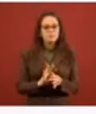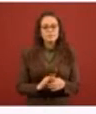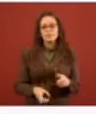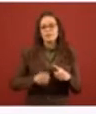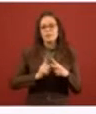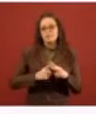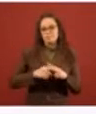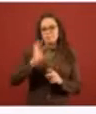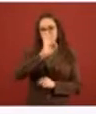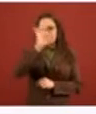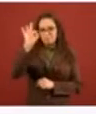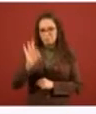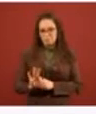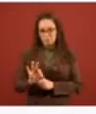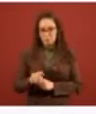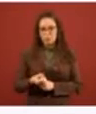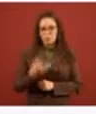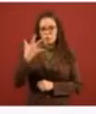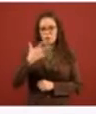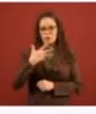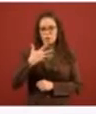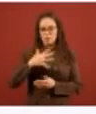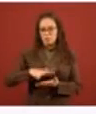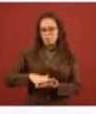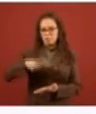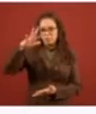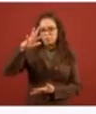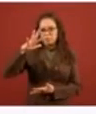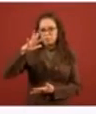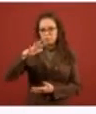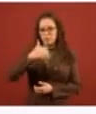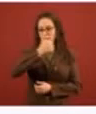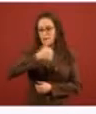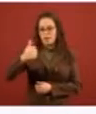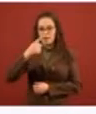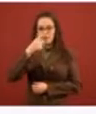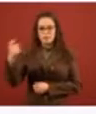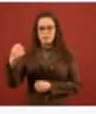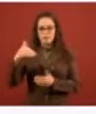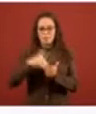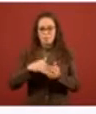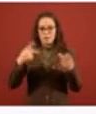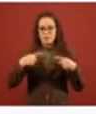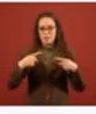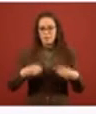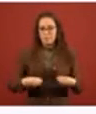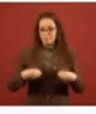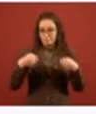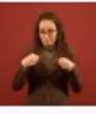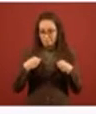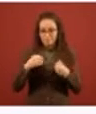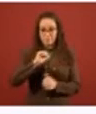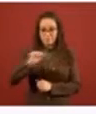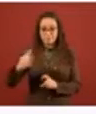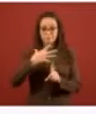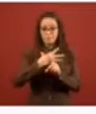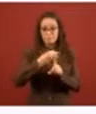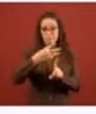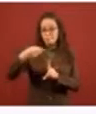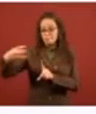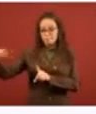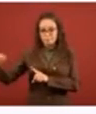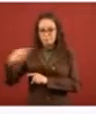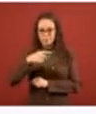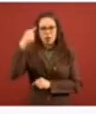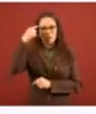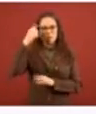tasa de incidencia acumulada por 100.000 habitantes. Entonces, cuando nosotros epidemiológicamente queremos hacer